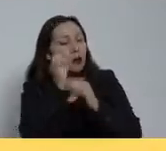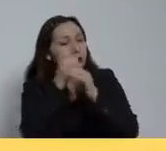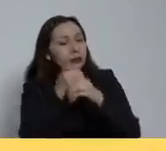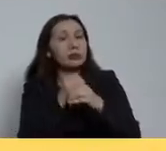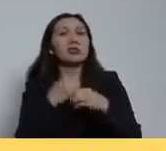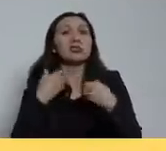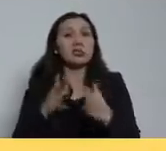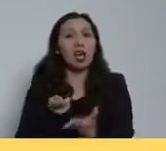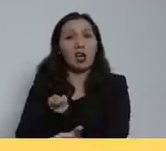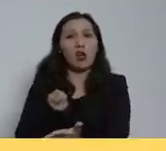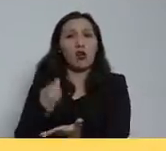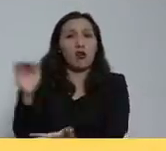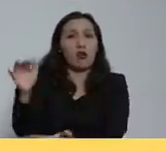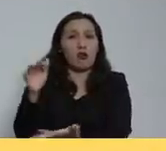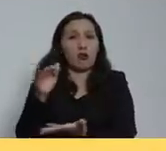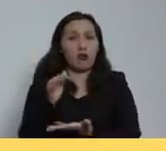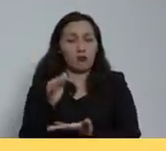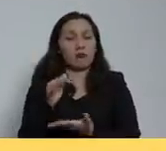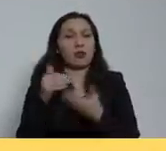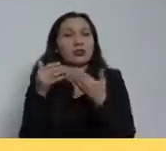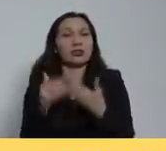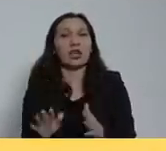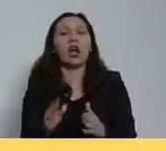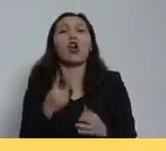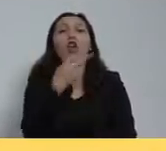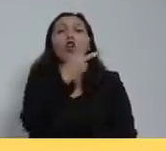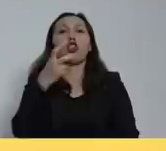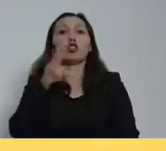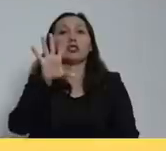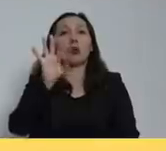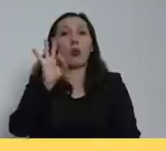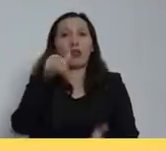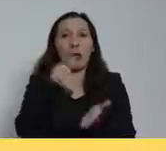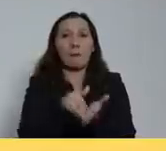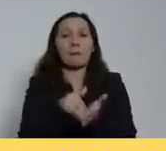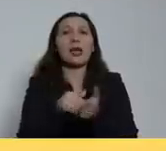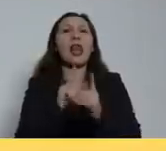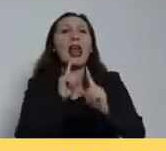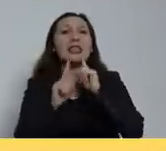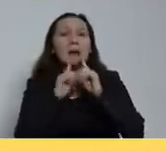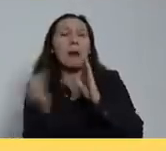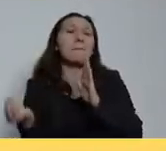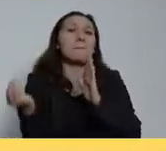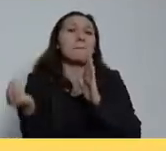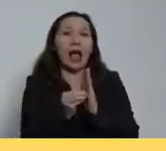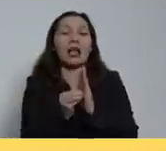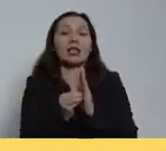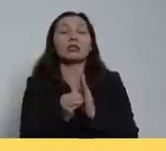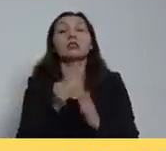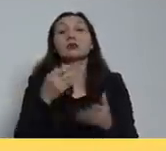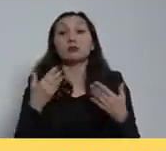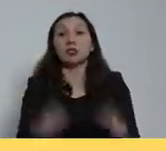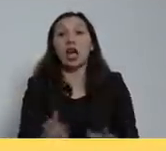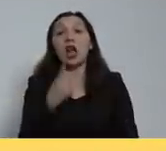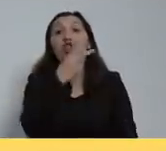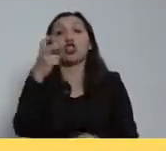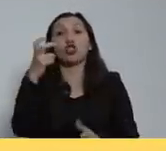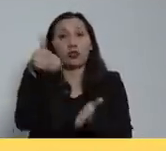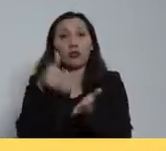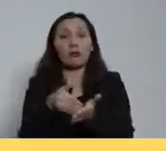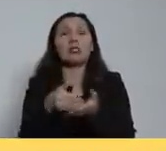ya adquiridos una totalidad de 250.000 exámenes más, de los cuales 200.000 ya